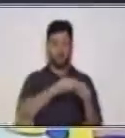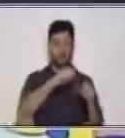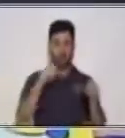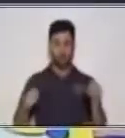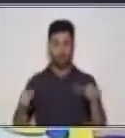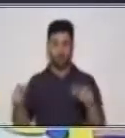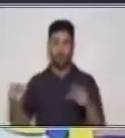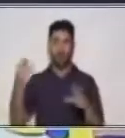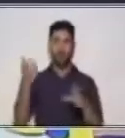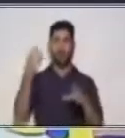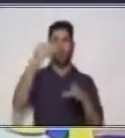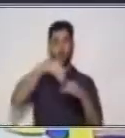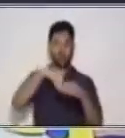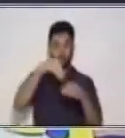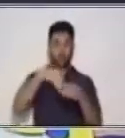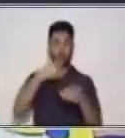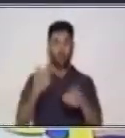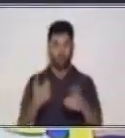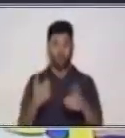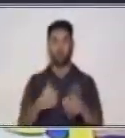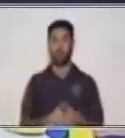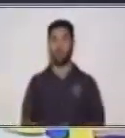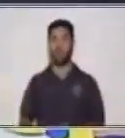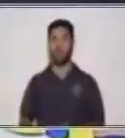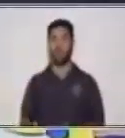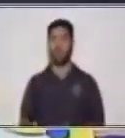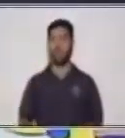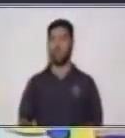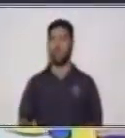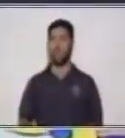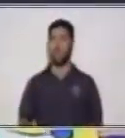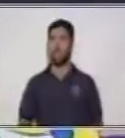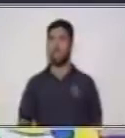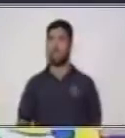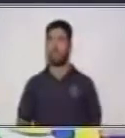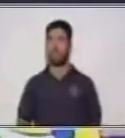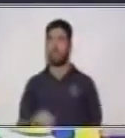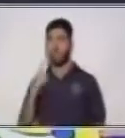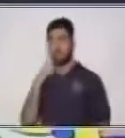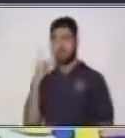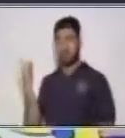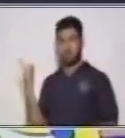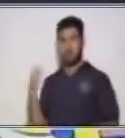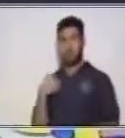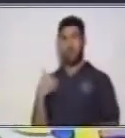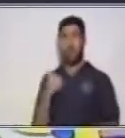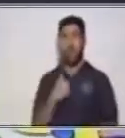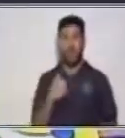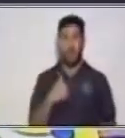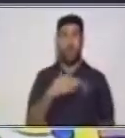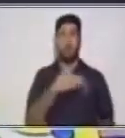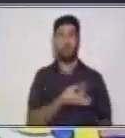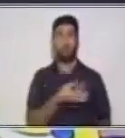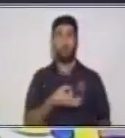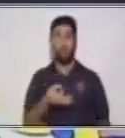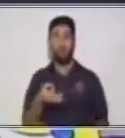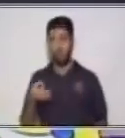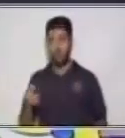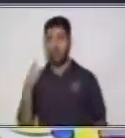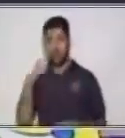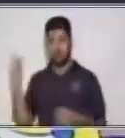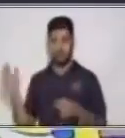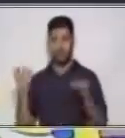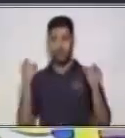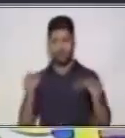monedero, ¿sí? Yo traje un sobre donde yo tengo monedas, ¿sí? Pero nosotros